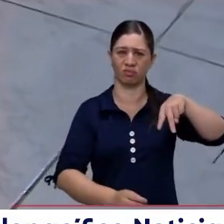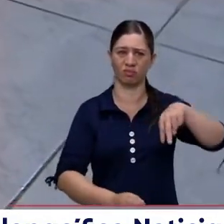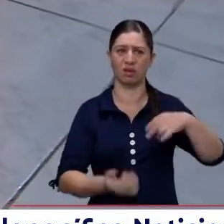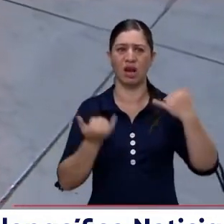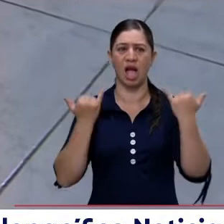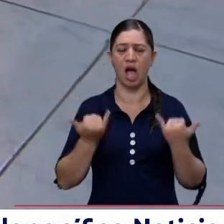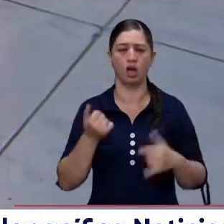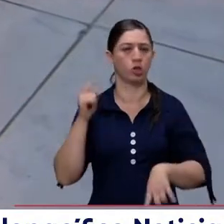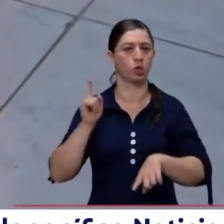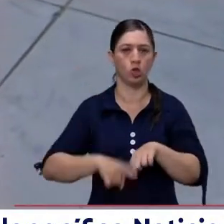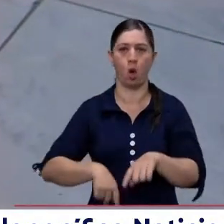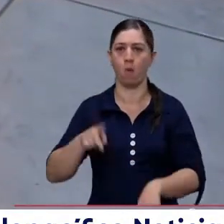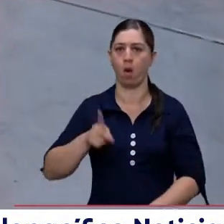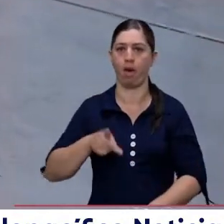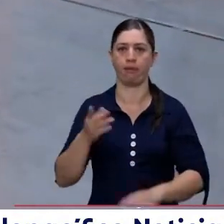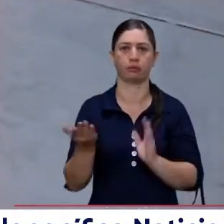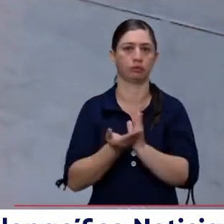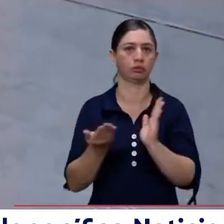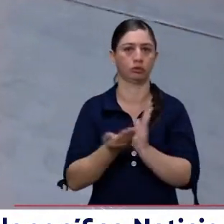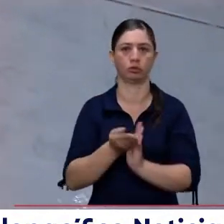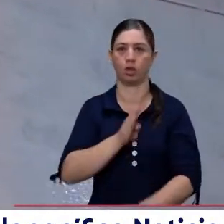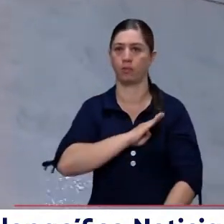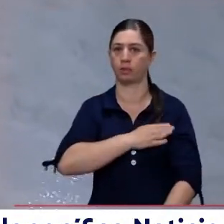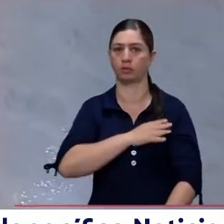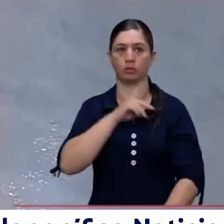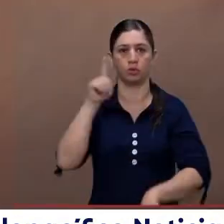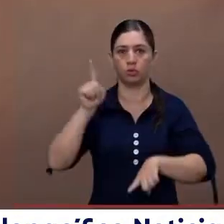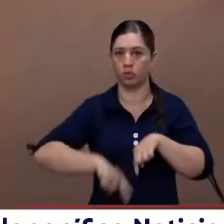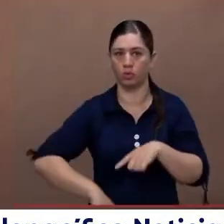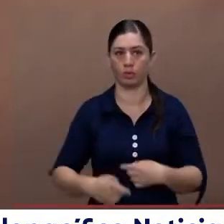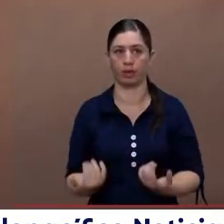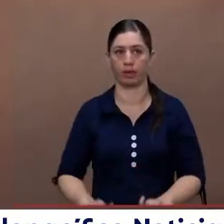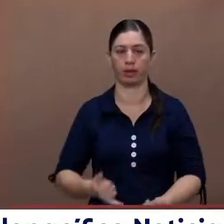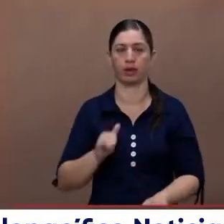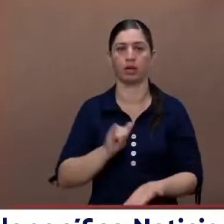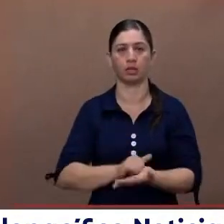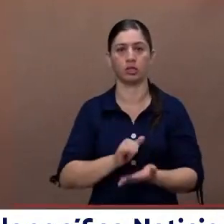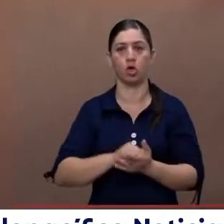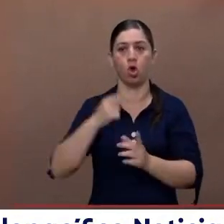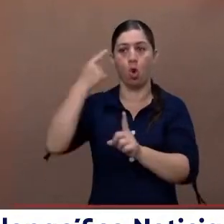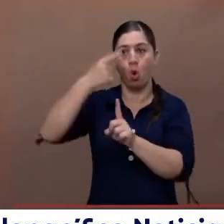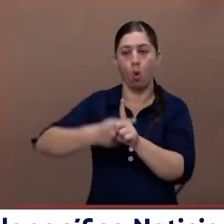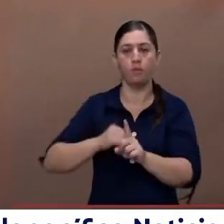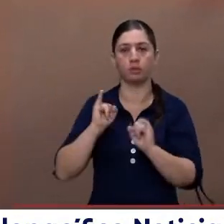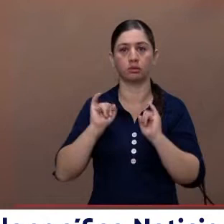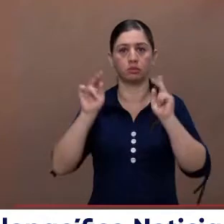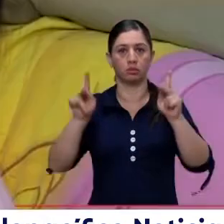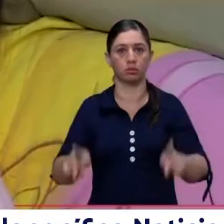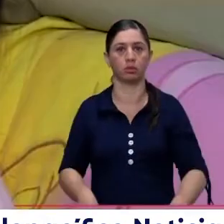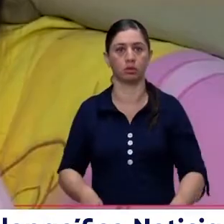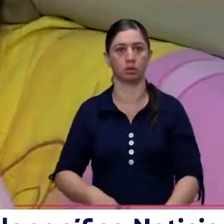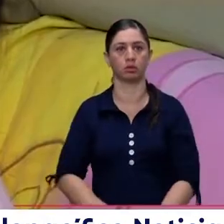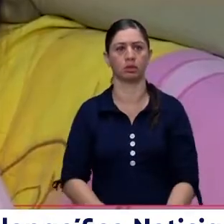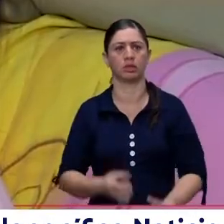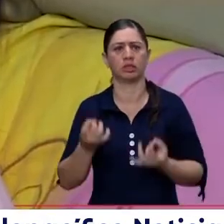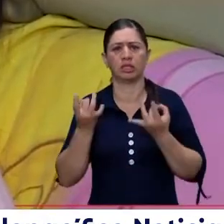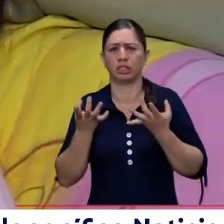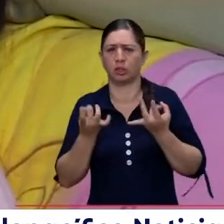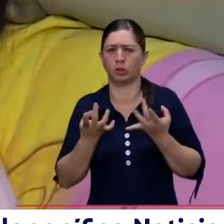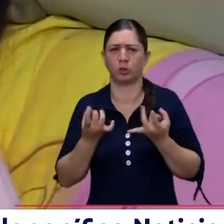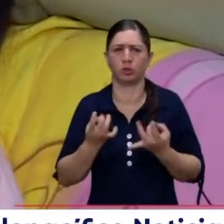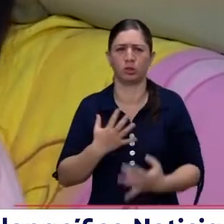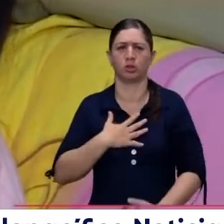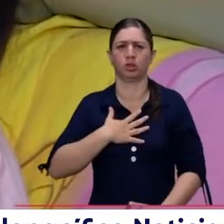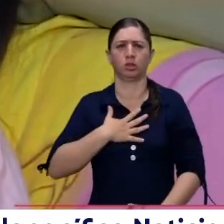ahora le impiden seguir con sus estudios de bachillerato, teniendo en cuenta que tiene un mes de incapacidad. Me duele y se me va